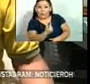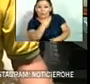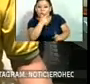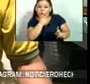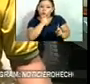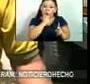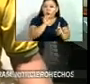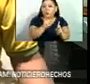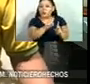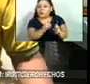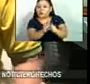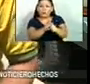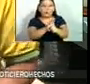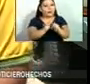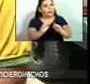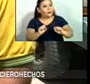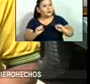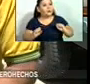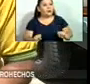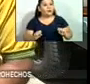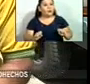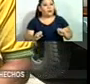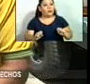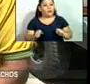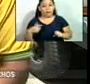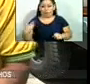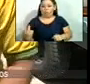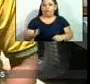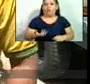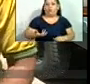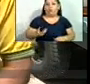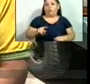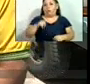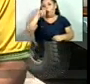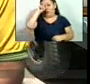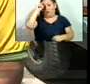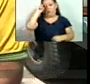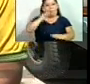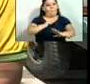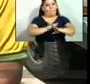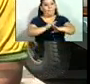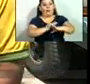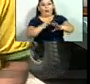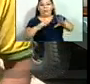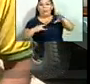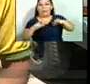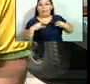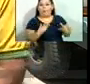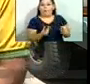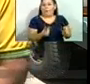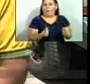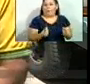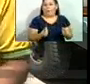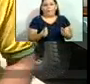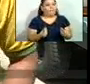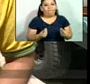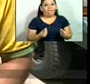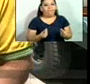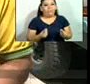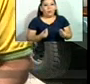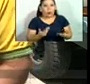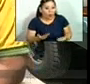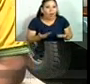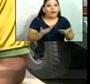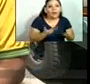sospechosas, ¿verdad? Nosotros ahorita todo el personal por miedo a la enfermedad no está lo que es